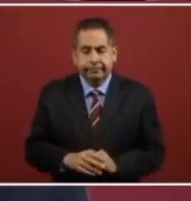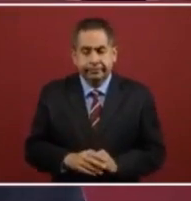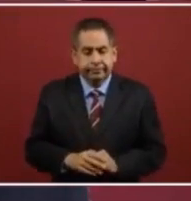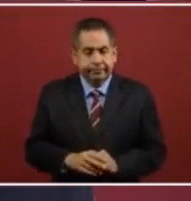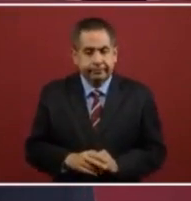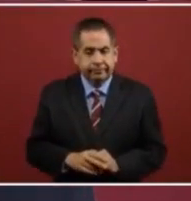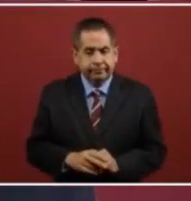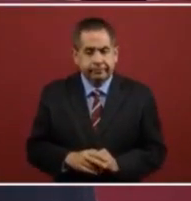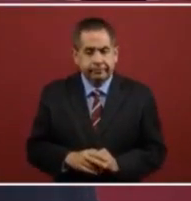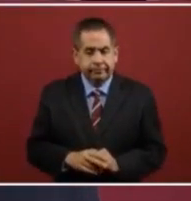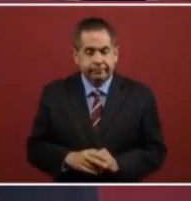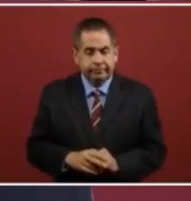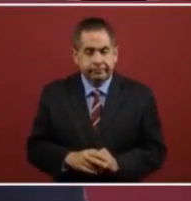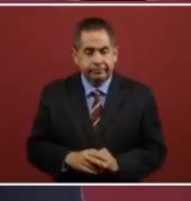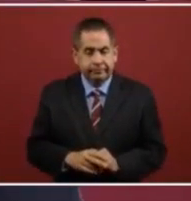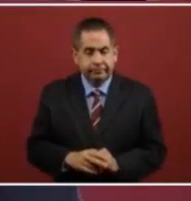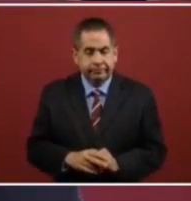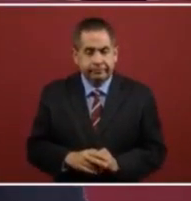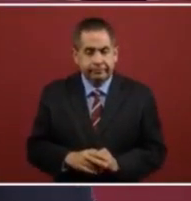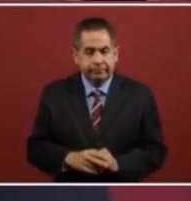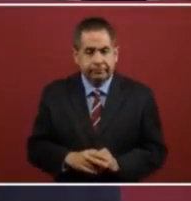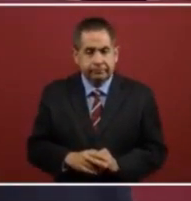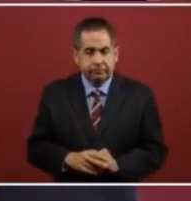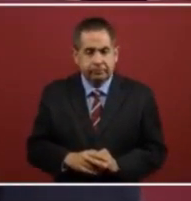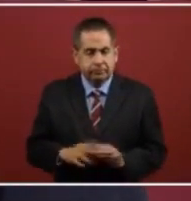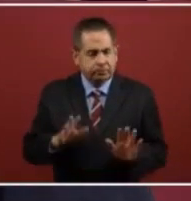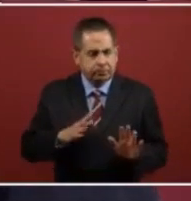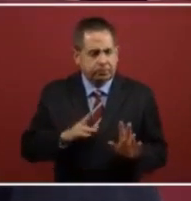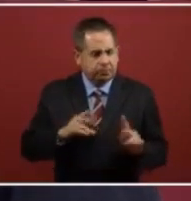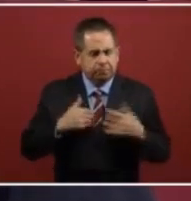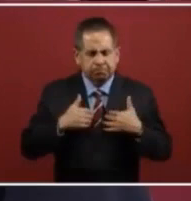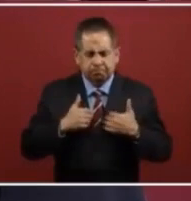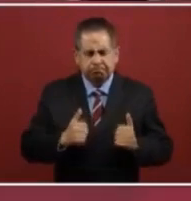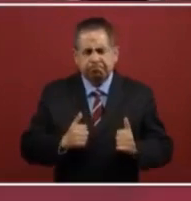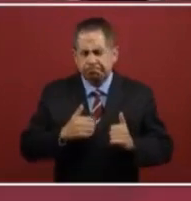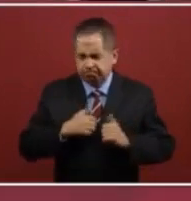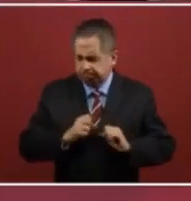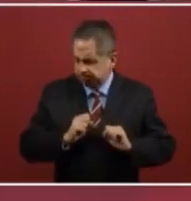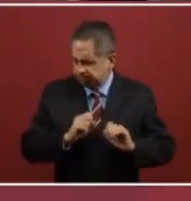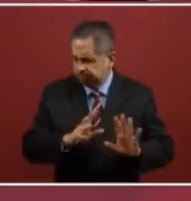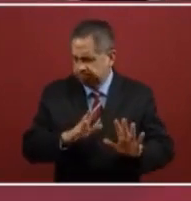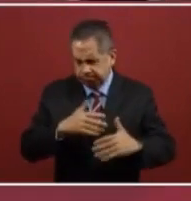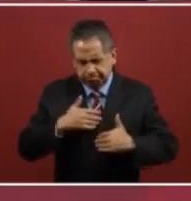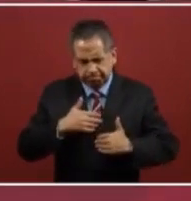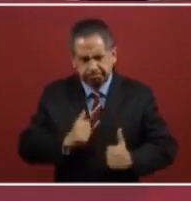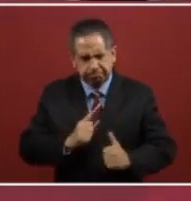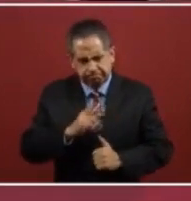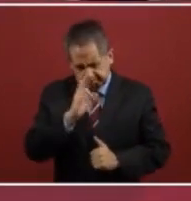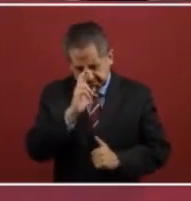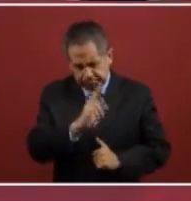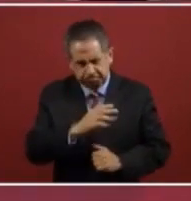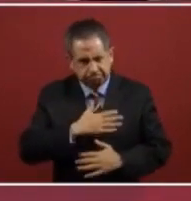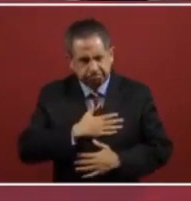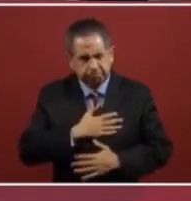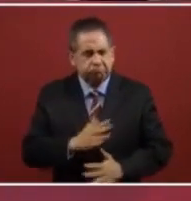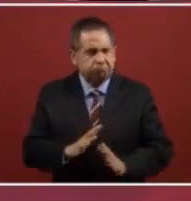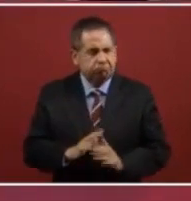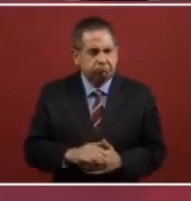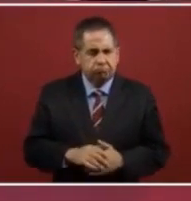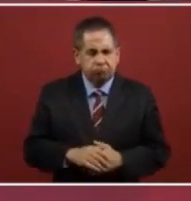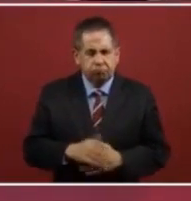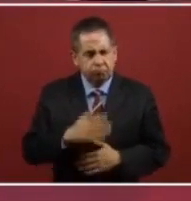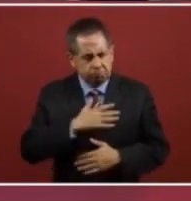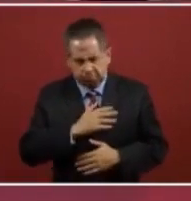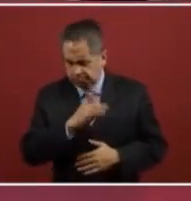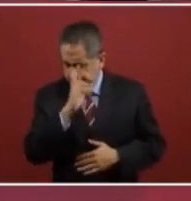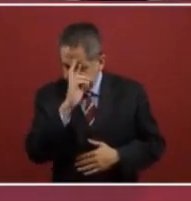So they're talking about some guy soy muy tolerante, allowed some kind of a fancy or festival. soy